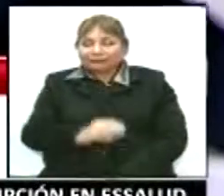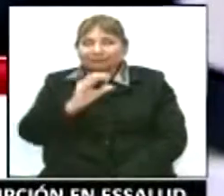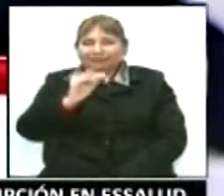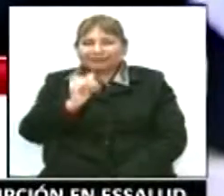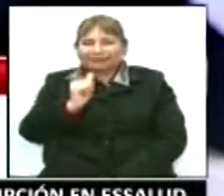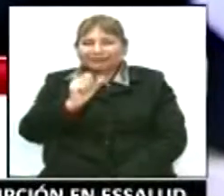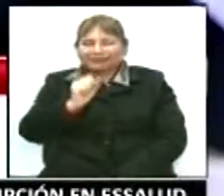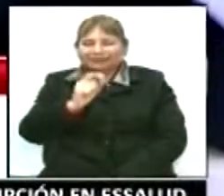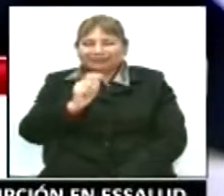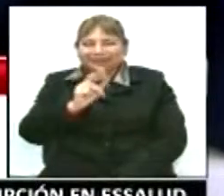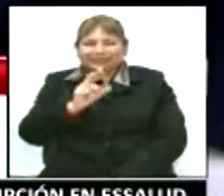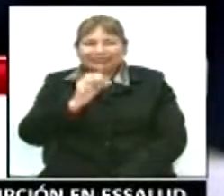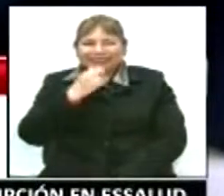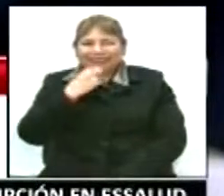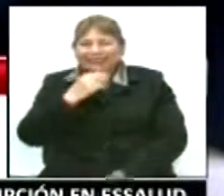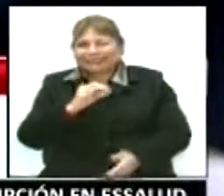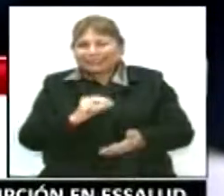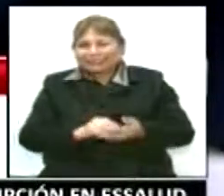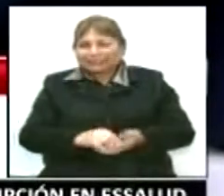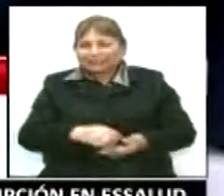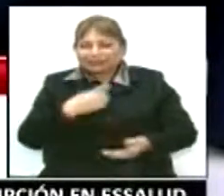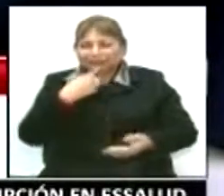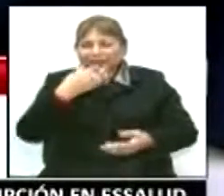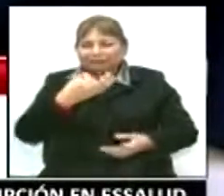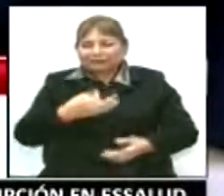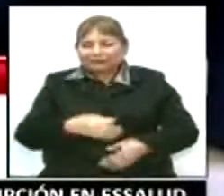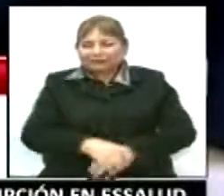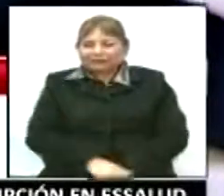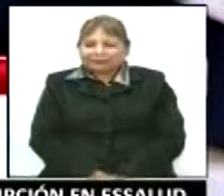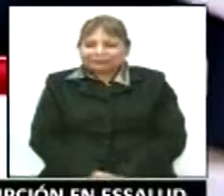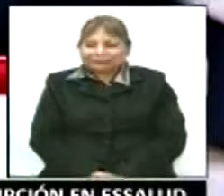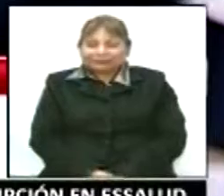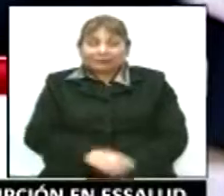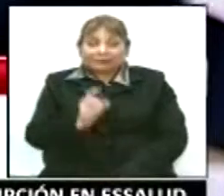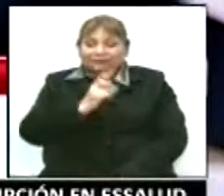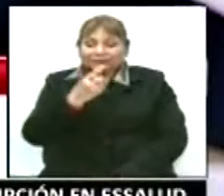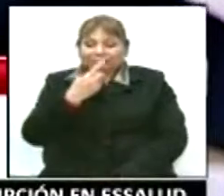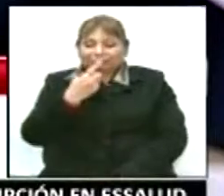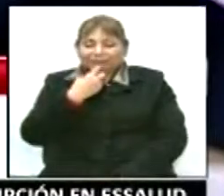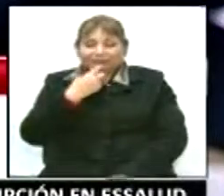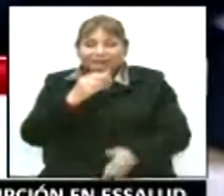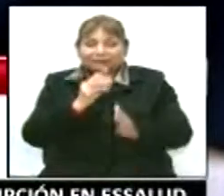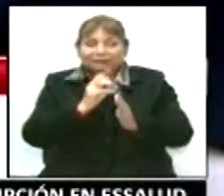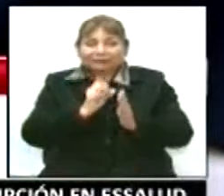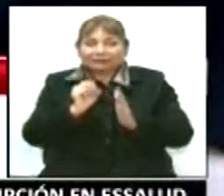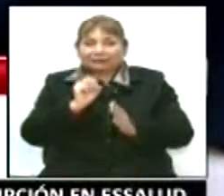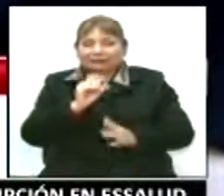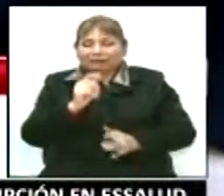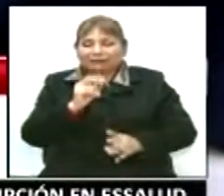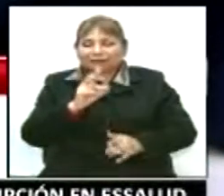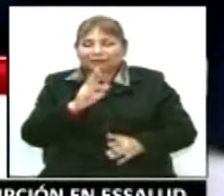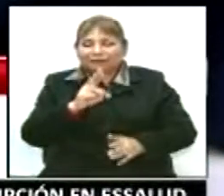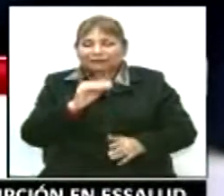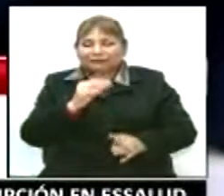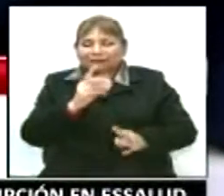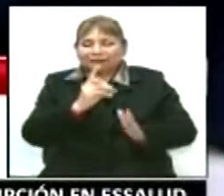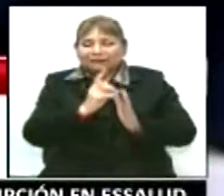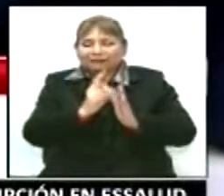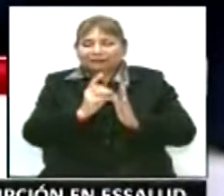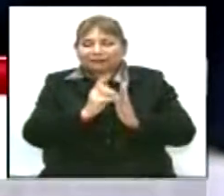Castro, y considerando que de verdad no solamente el texto sustitutorio, sino que no tenemos un